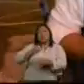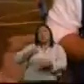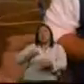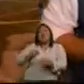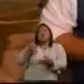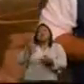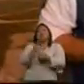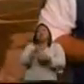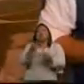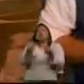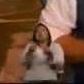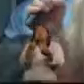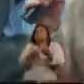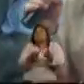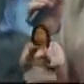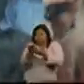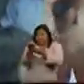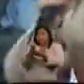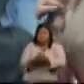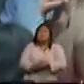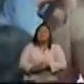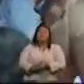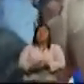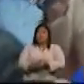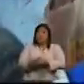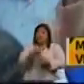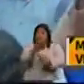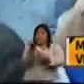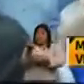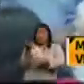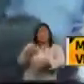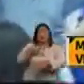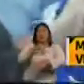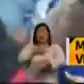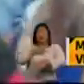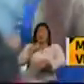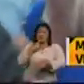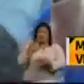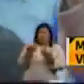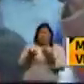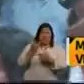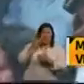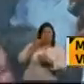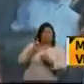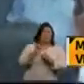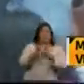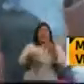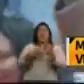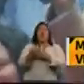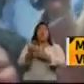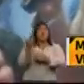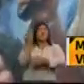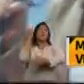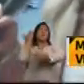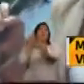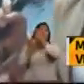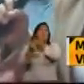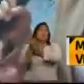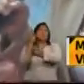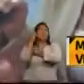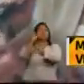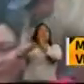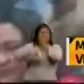este dinero. Esto para nosotros no es novedad, lo hemos venido haciendo hace más de 12